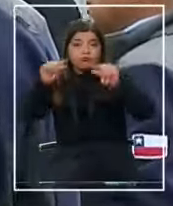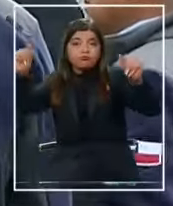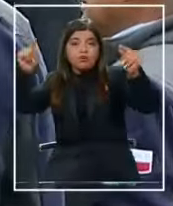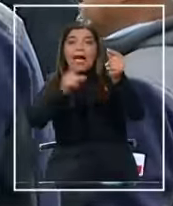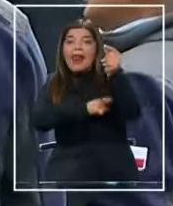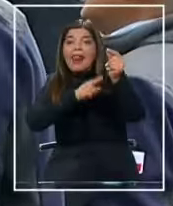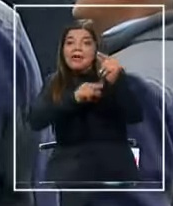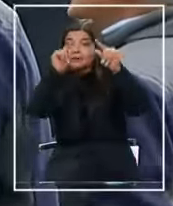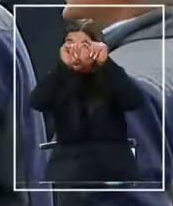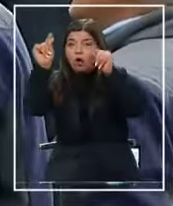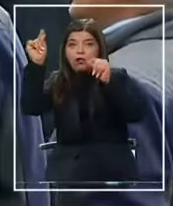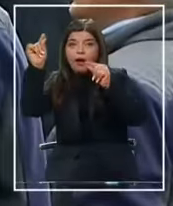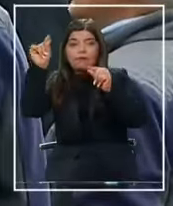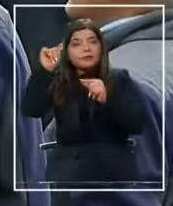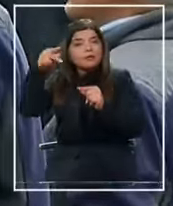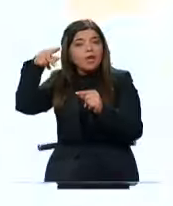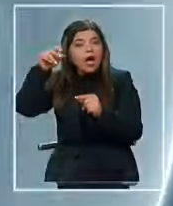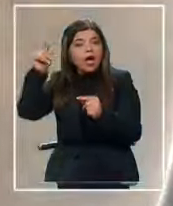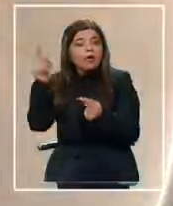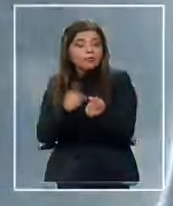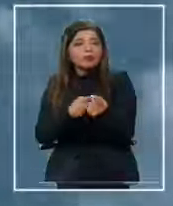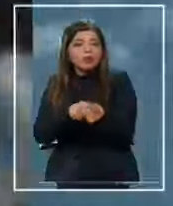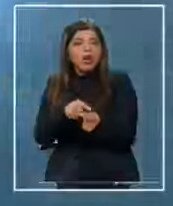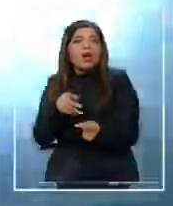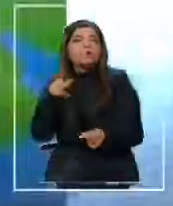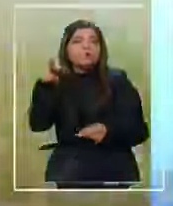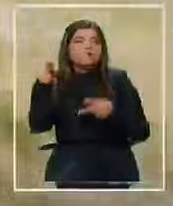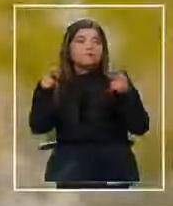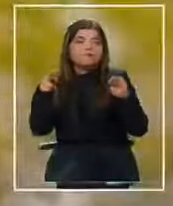aquí, digamos, cortado igual.